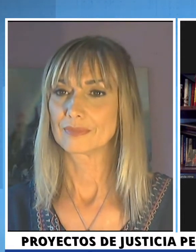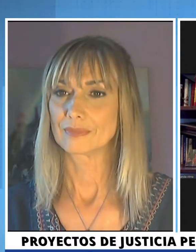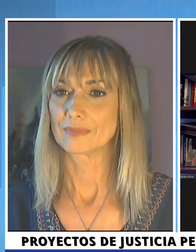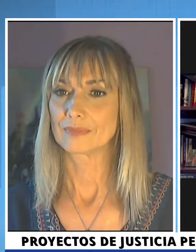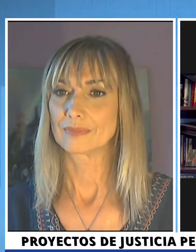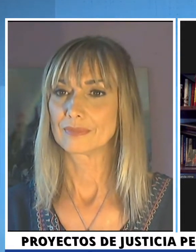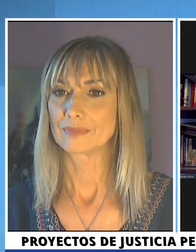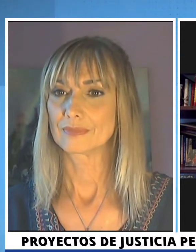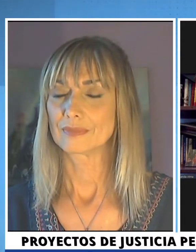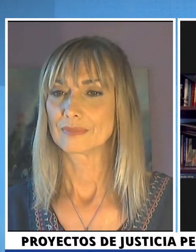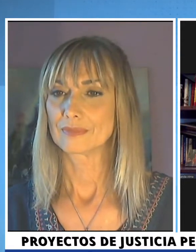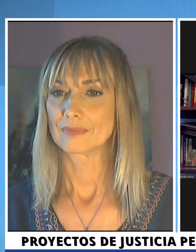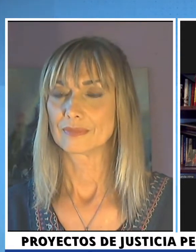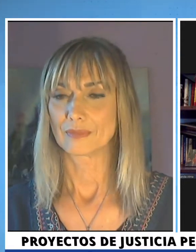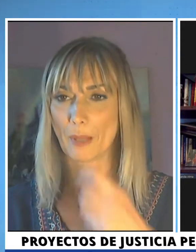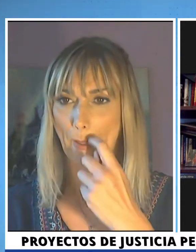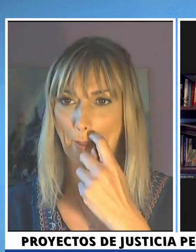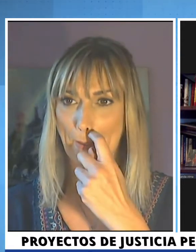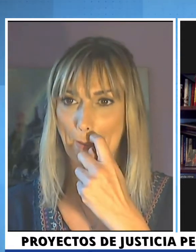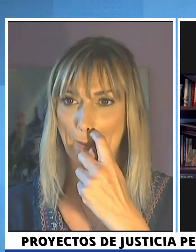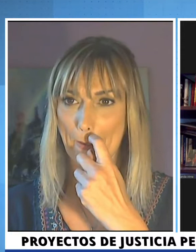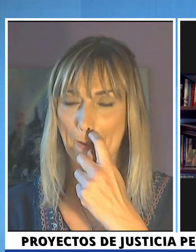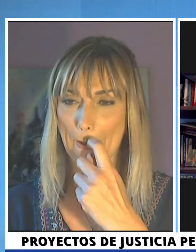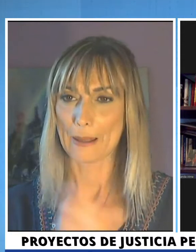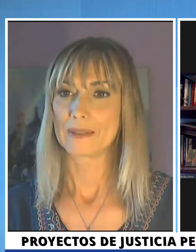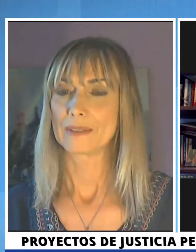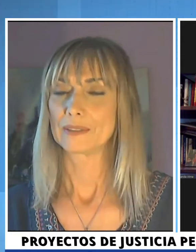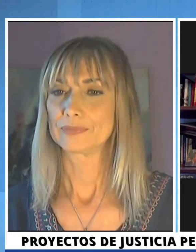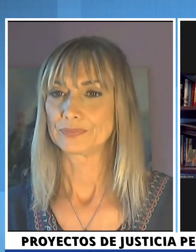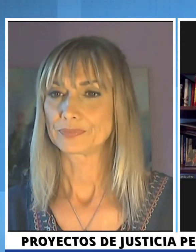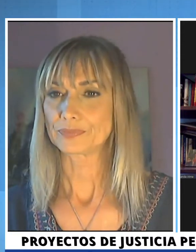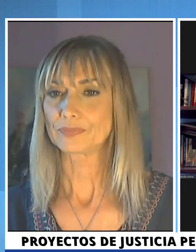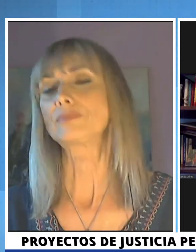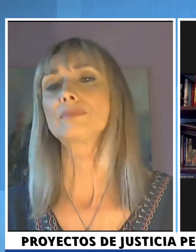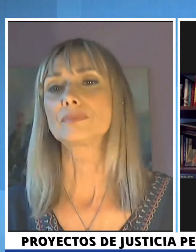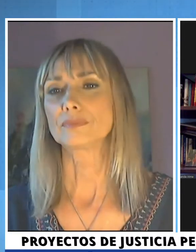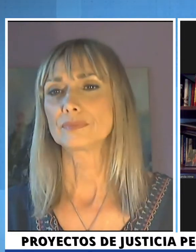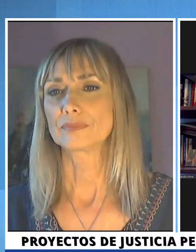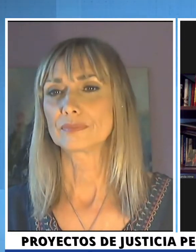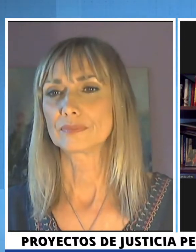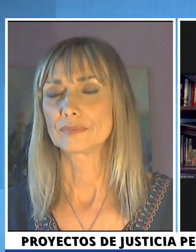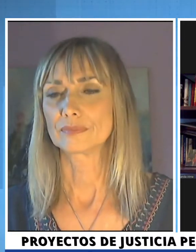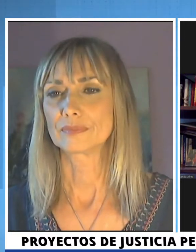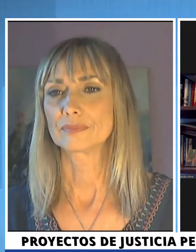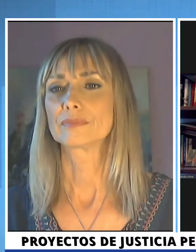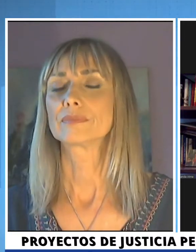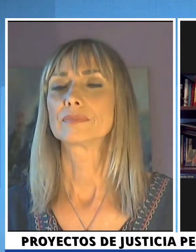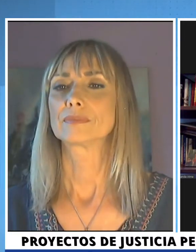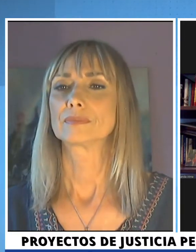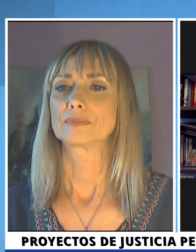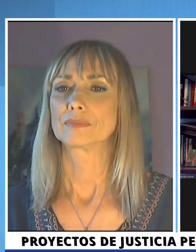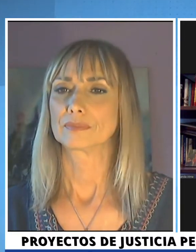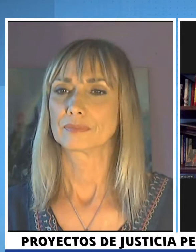de importantes leyes, digamos, de género, en defensa de la protección de las mujeres, de los